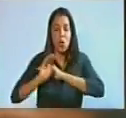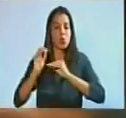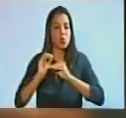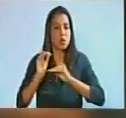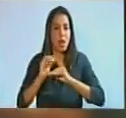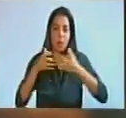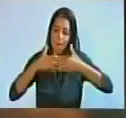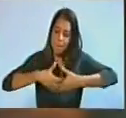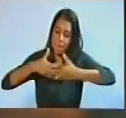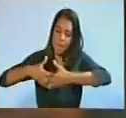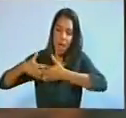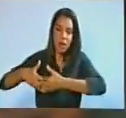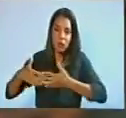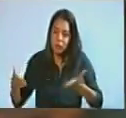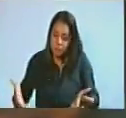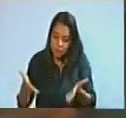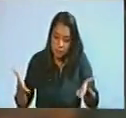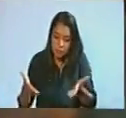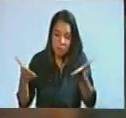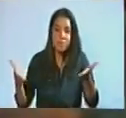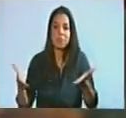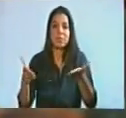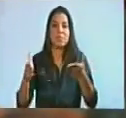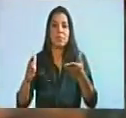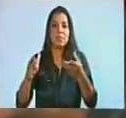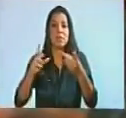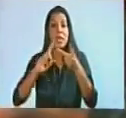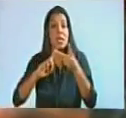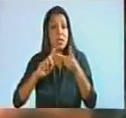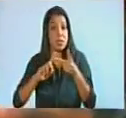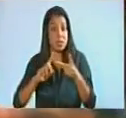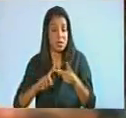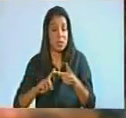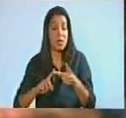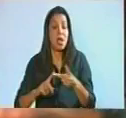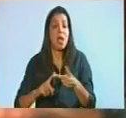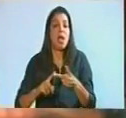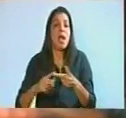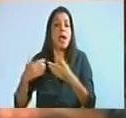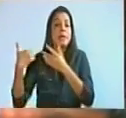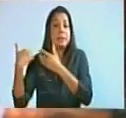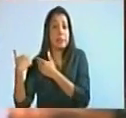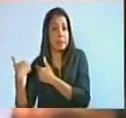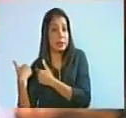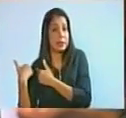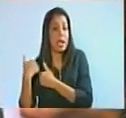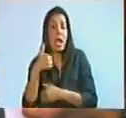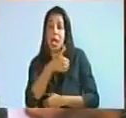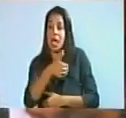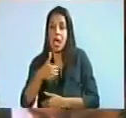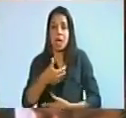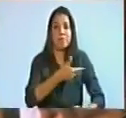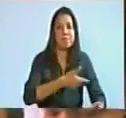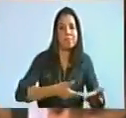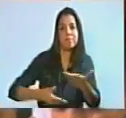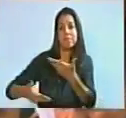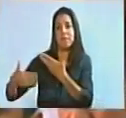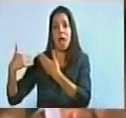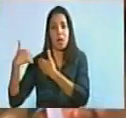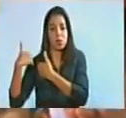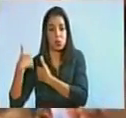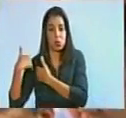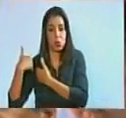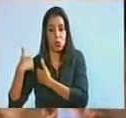producción y sobre todo va a existir corresponsabilidad. Pero primero que nada,